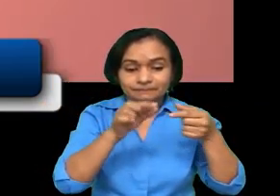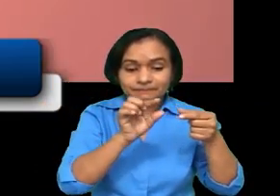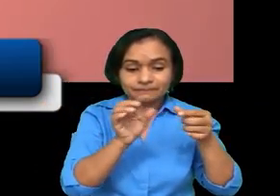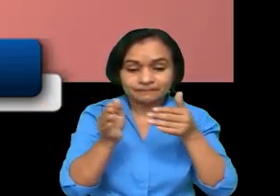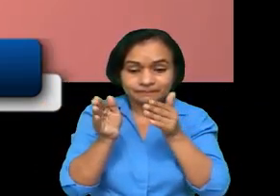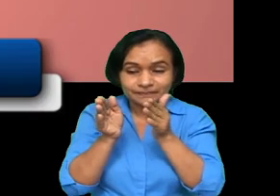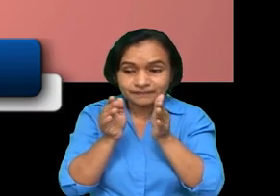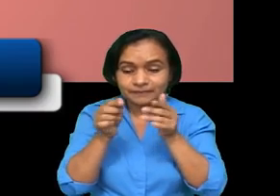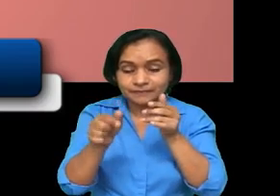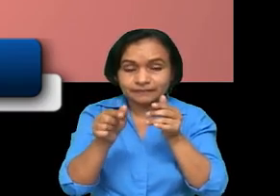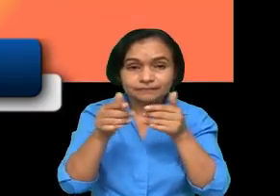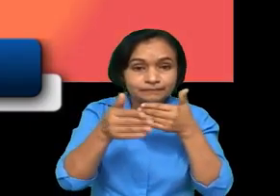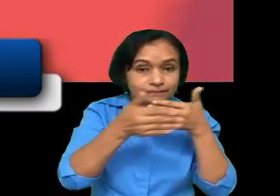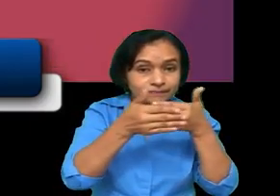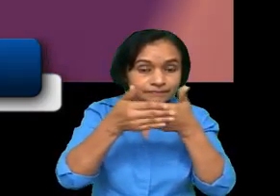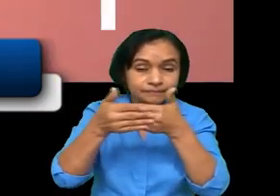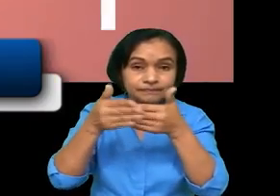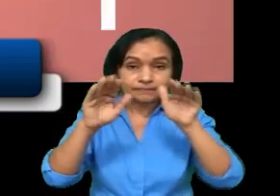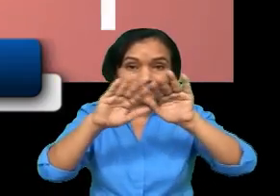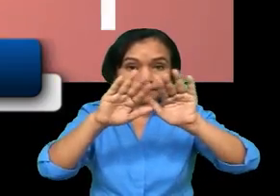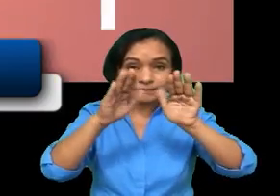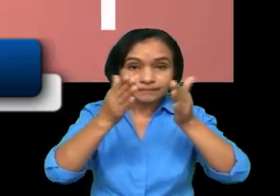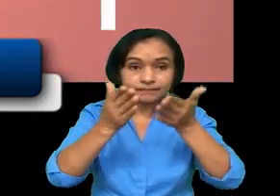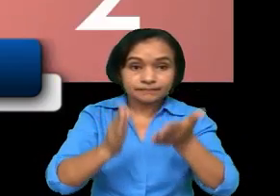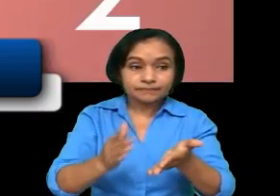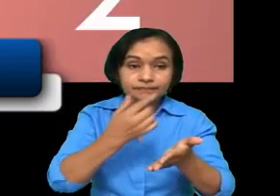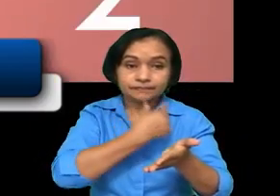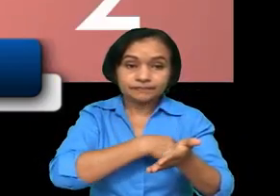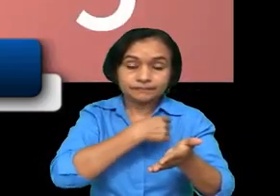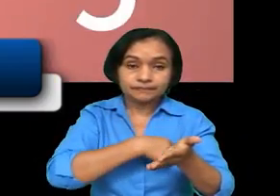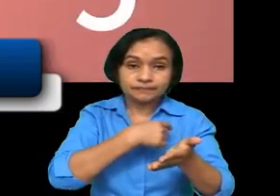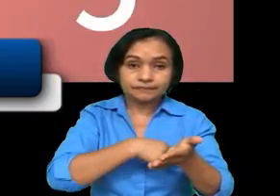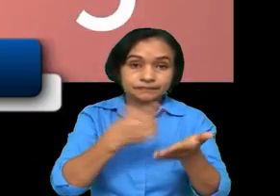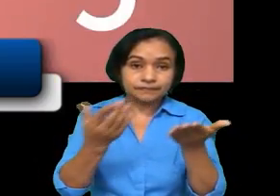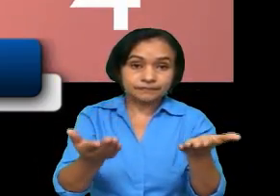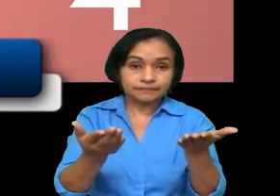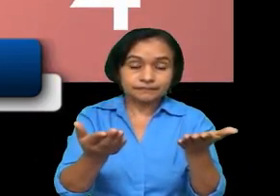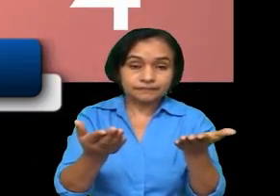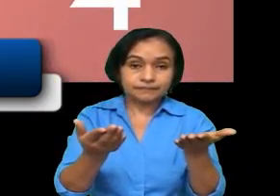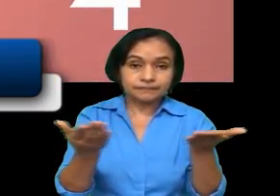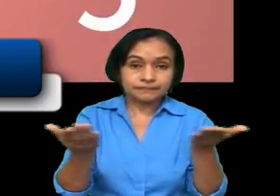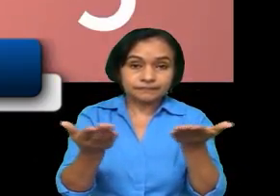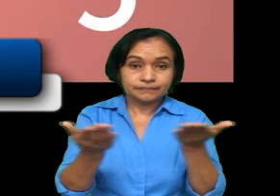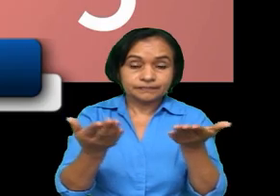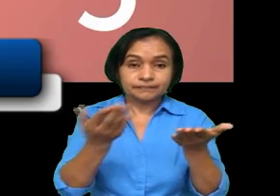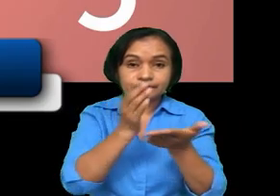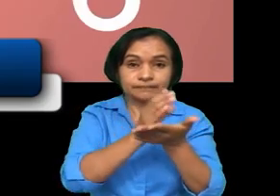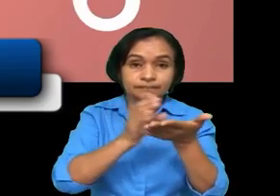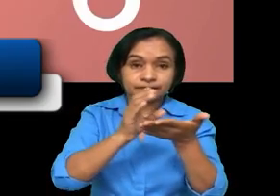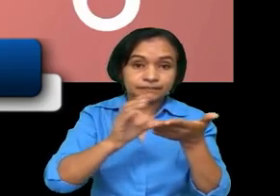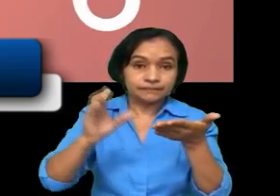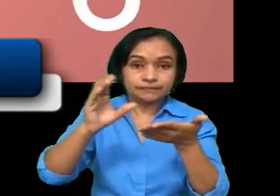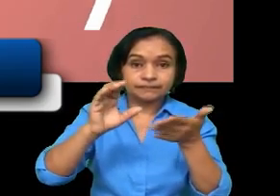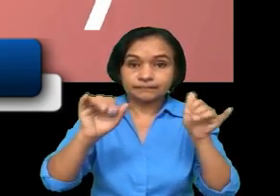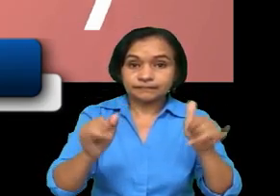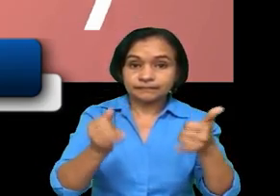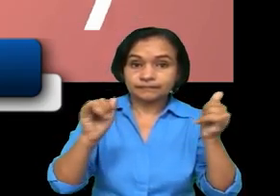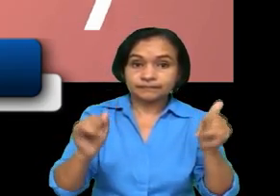no tenemos cuidado, por ejemplo, las niñas en edad escolar, entonces están en el colegio, que están